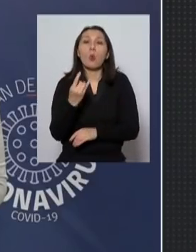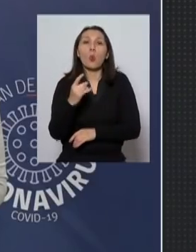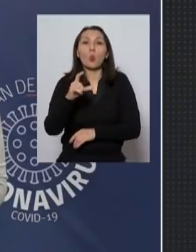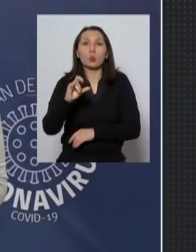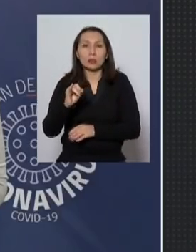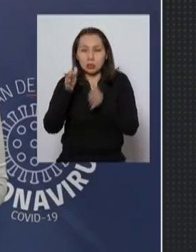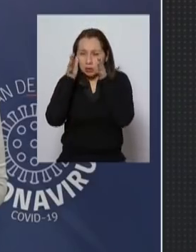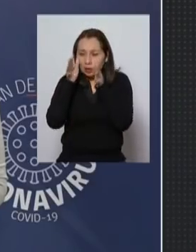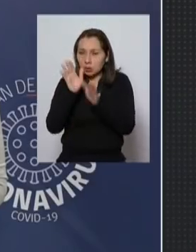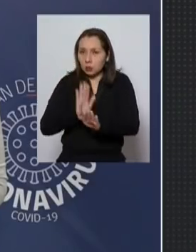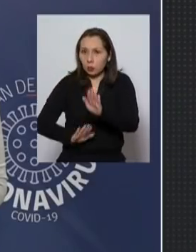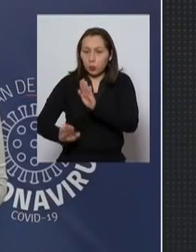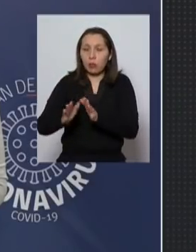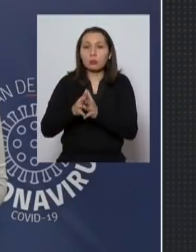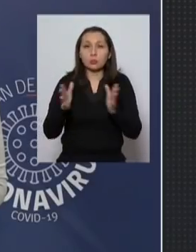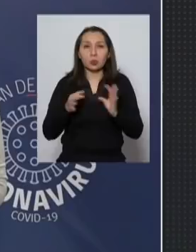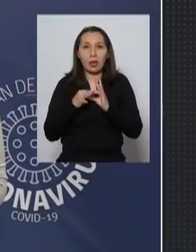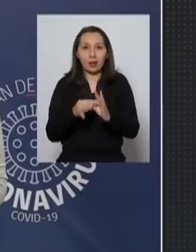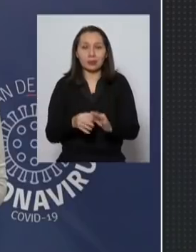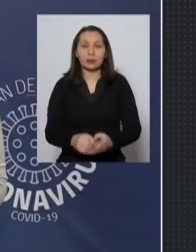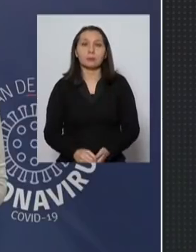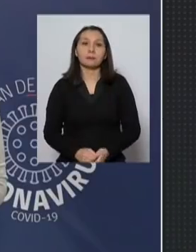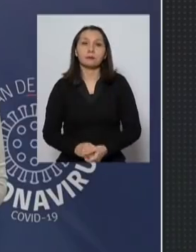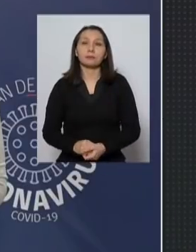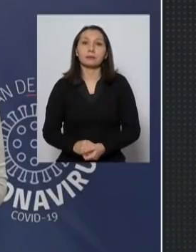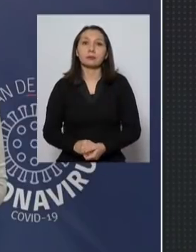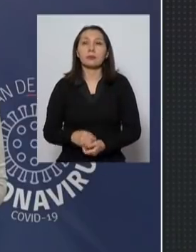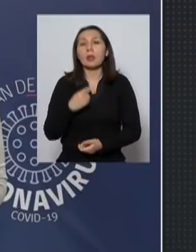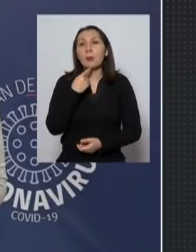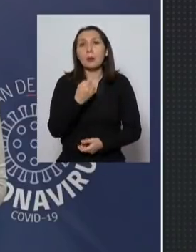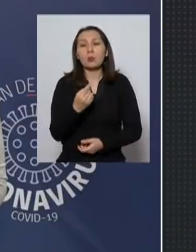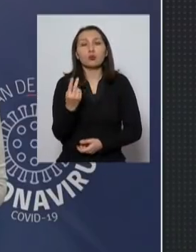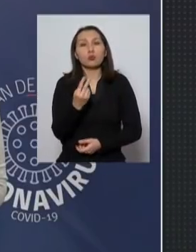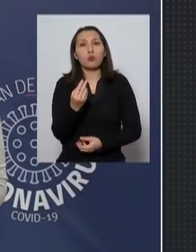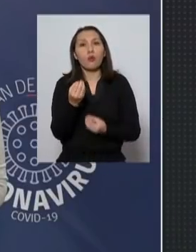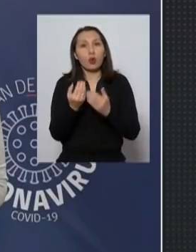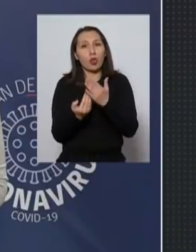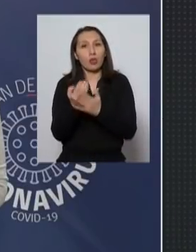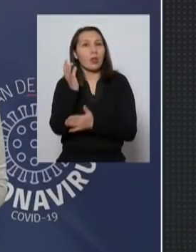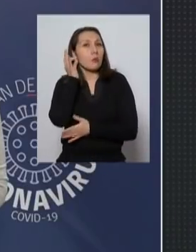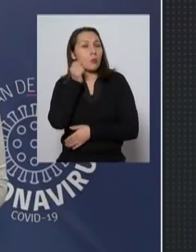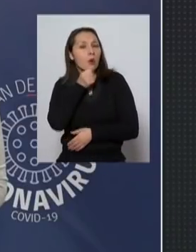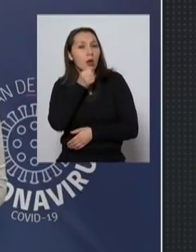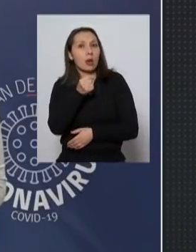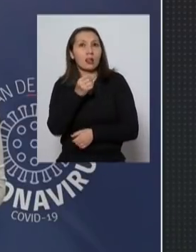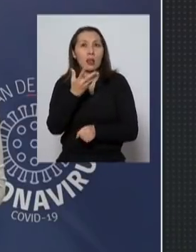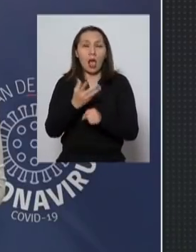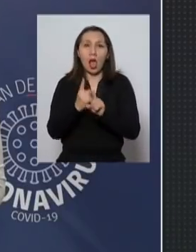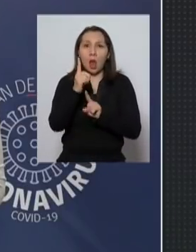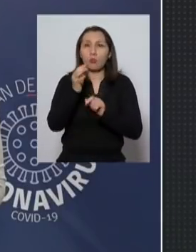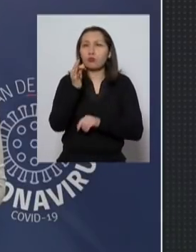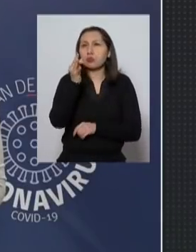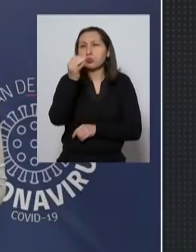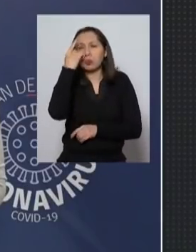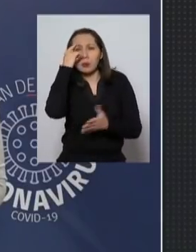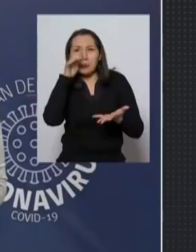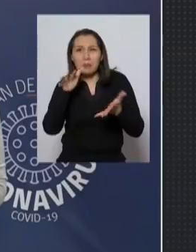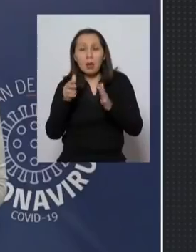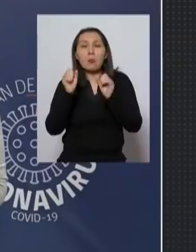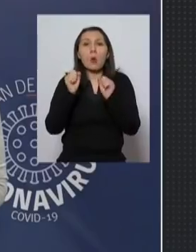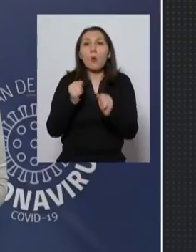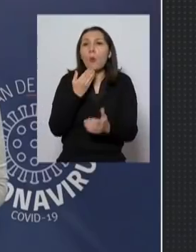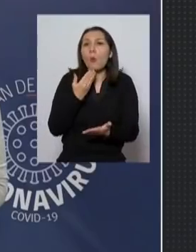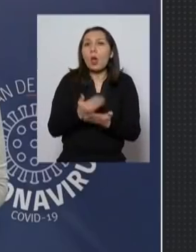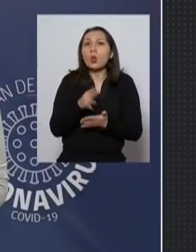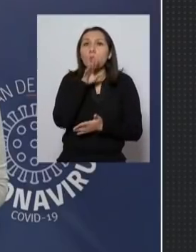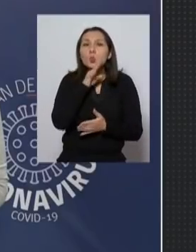cuidado intensivo. Muchas gracias. Subsecretario y ministro, muy buenos días. Preguntarle si existe alguna proyección de cuándo se tendrá que priorizar